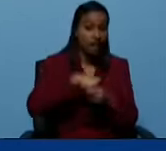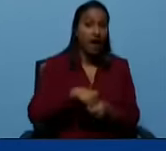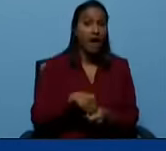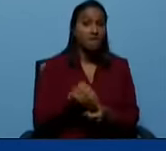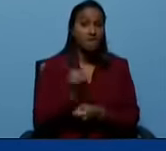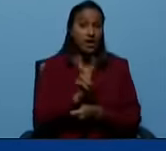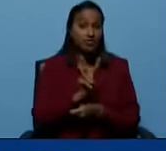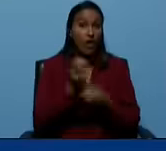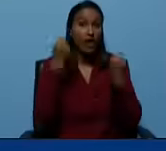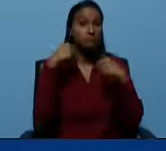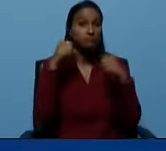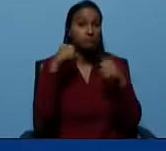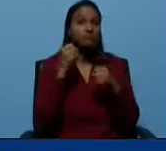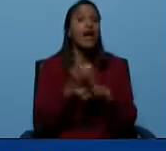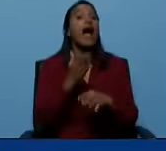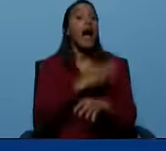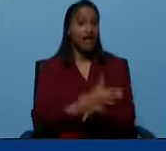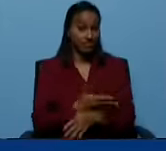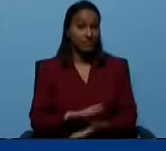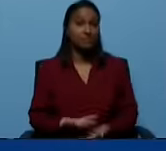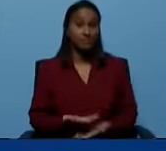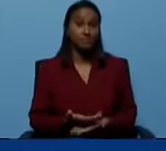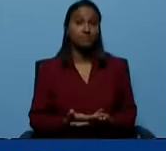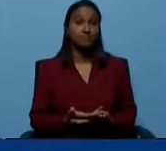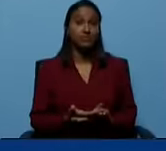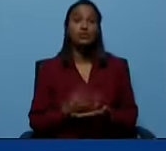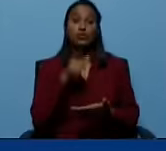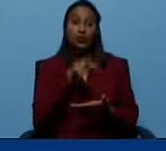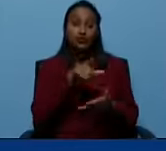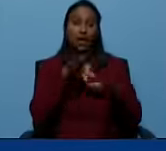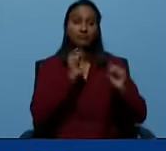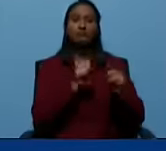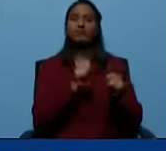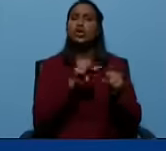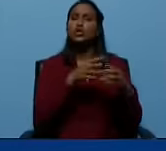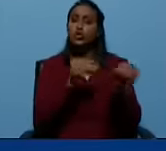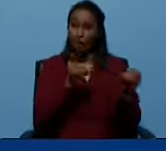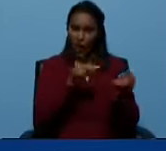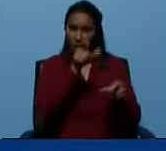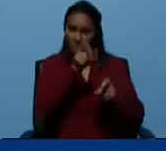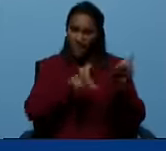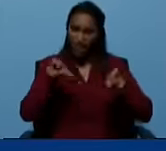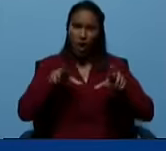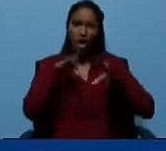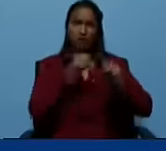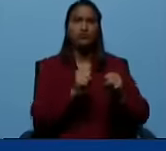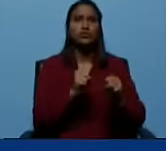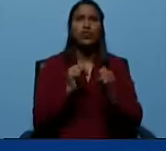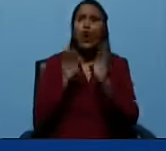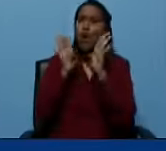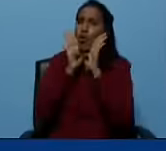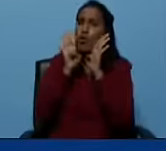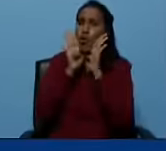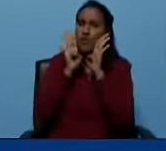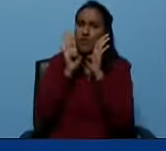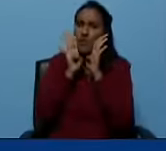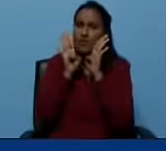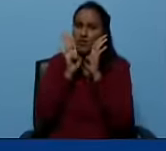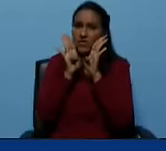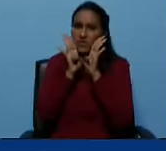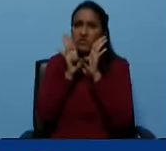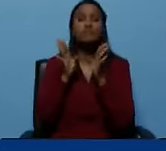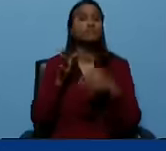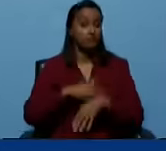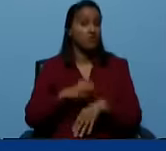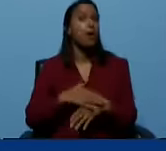aquí. La inmensa mayoría, mira, están confesos, así es que se dice, ¿verdad? Convictos, están convictos